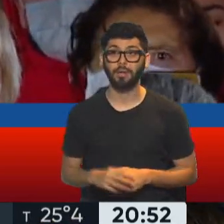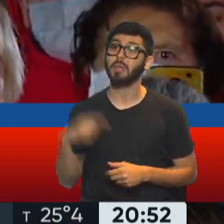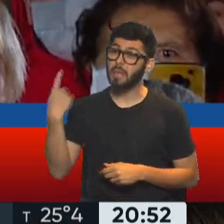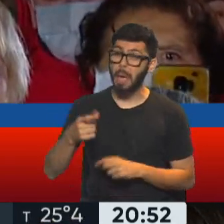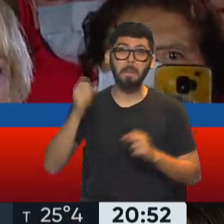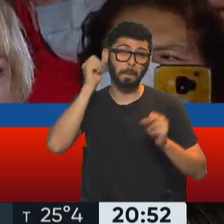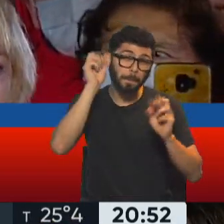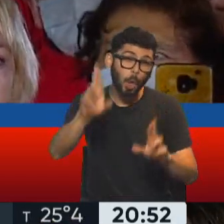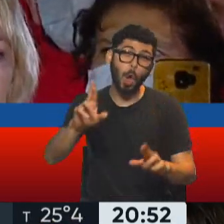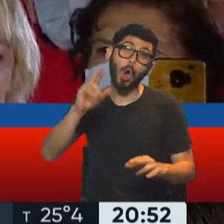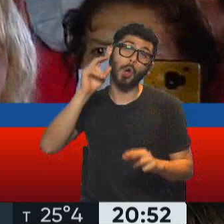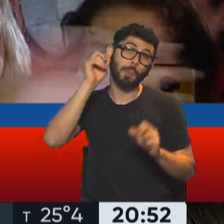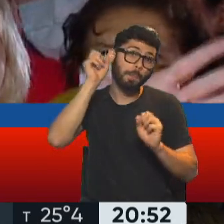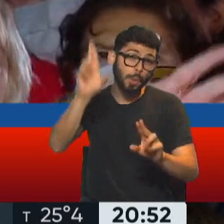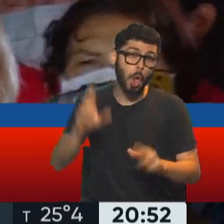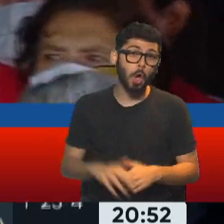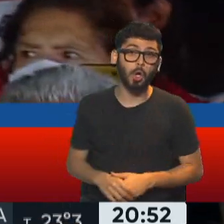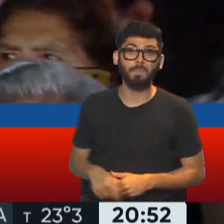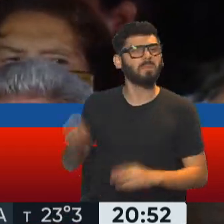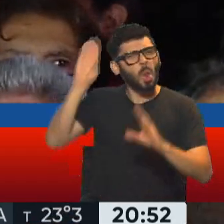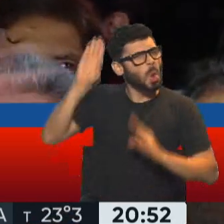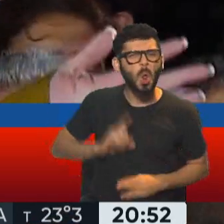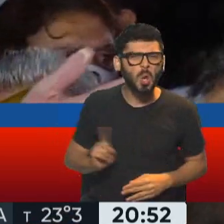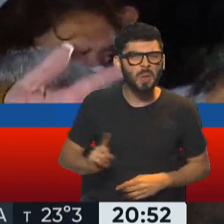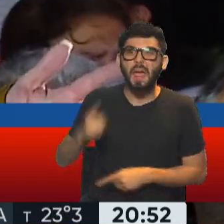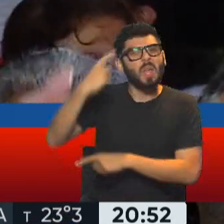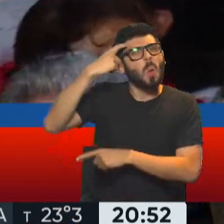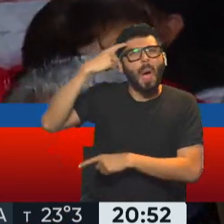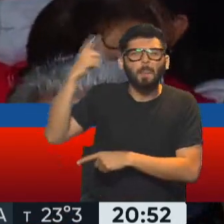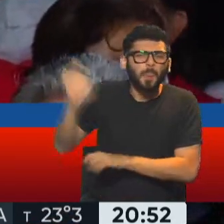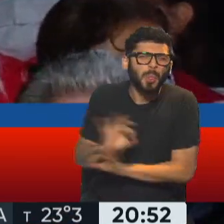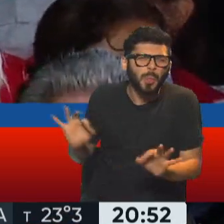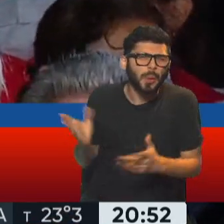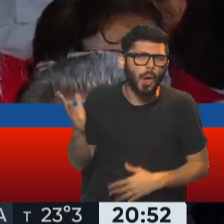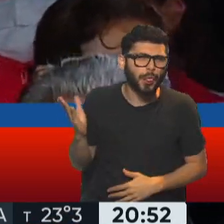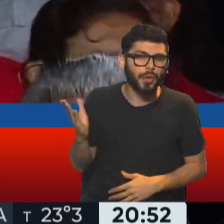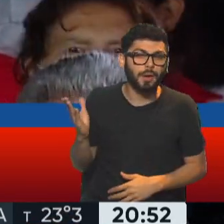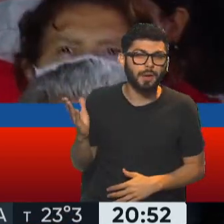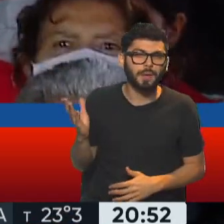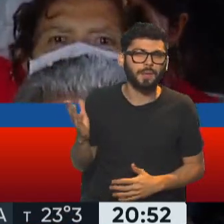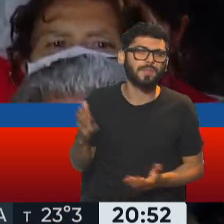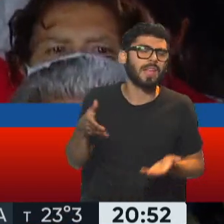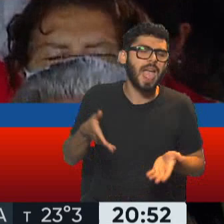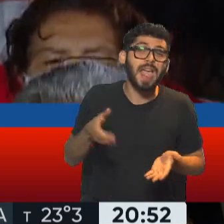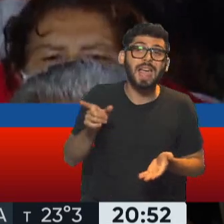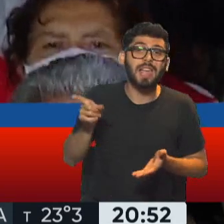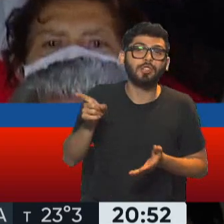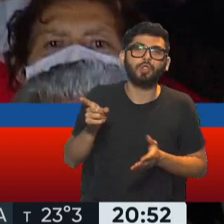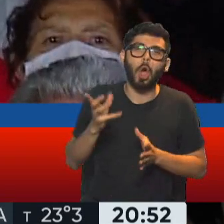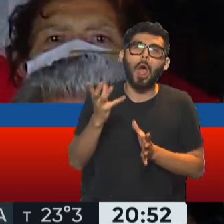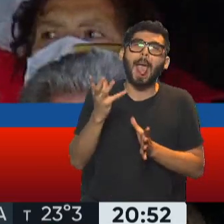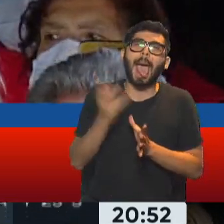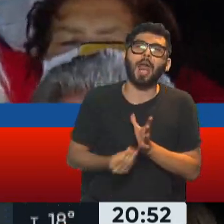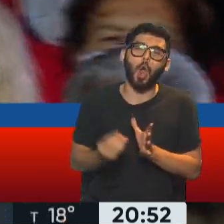peores. No nos escucharon, no aprendieron nada. Y esto no es un error, no es